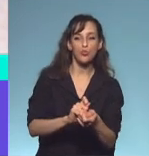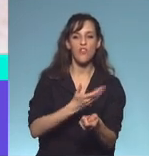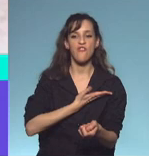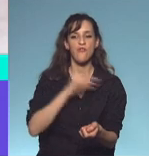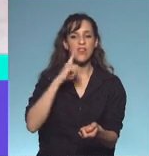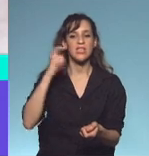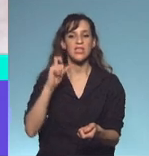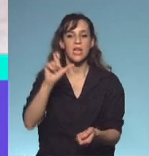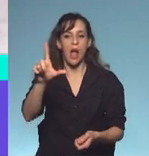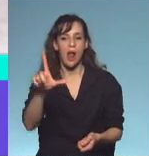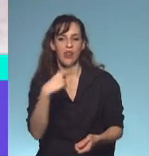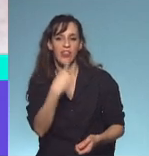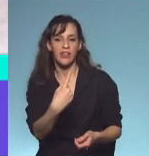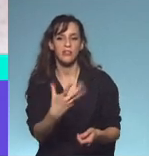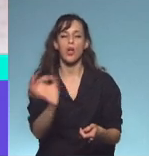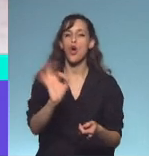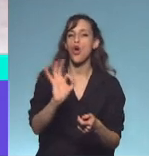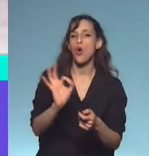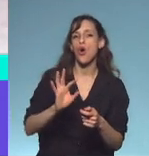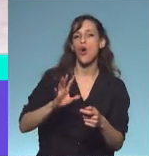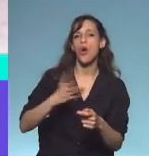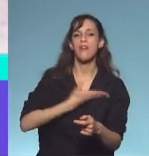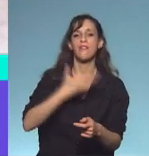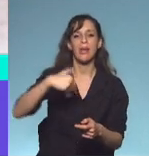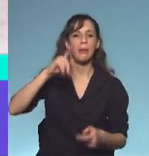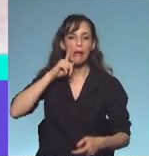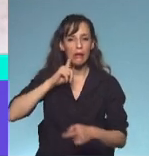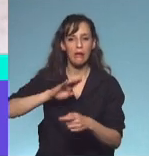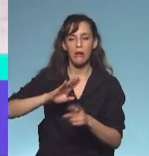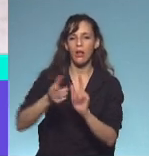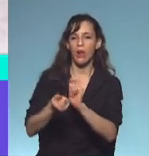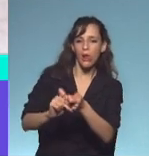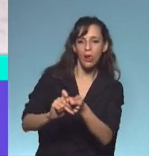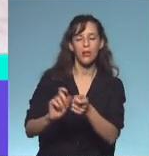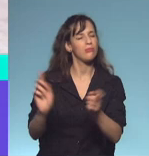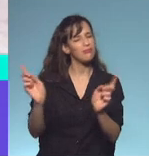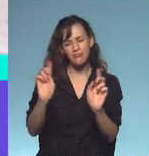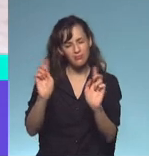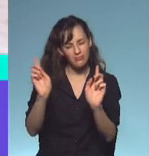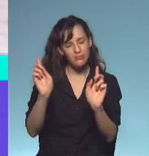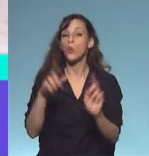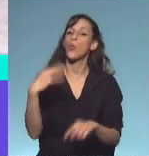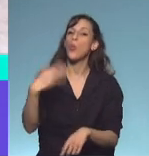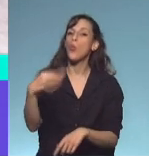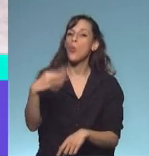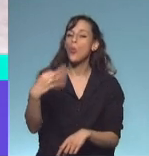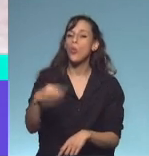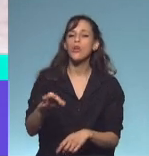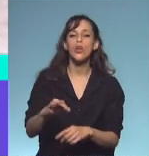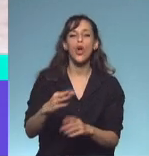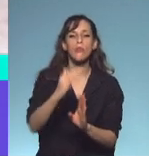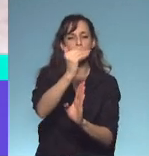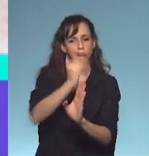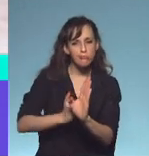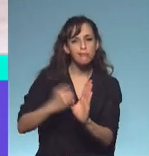estamos negociando con el fondo una política de ajuste, de ninguna manera está ocurriendo eso. Lo único que está bajando es el gasto